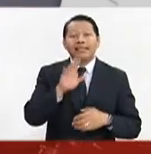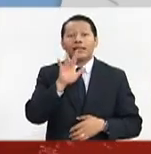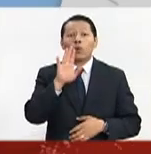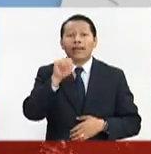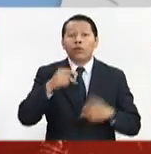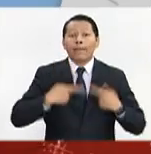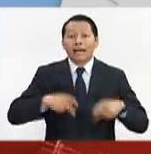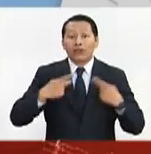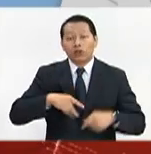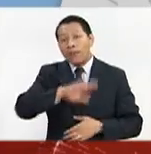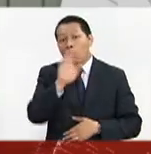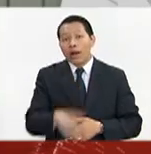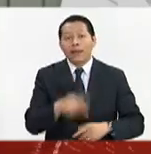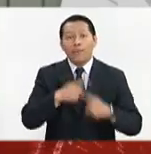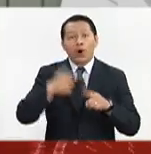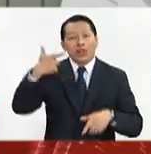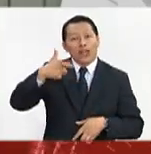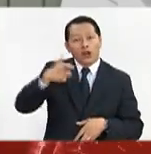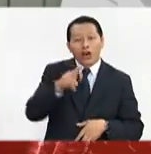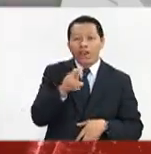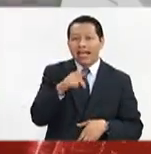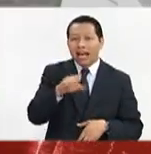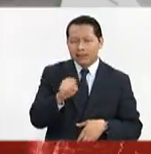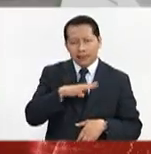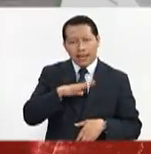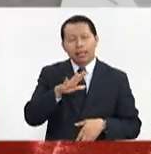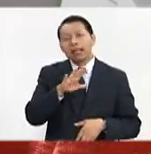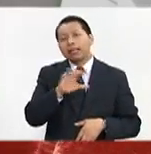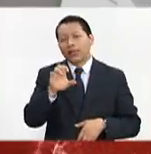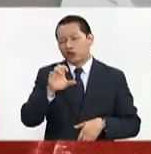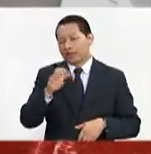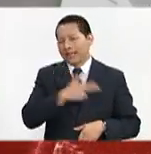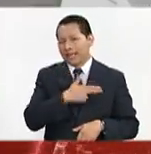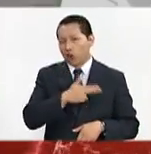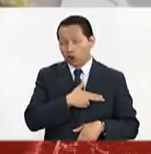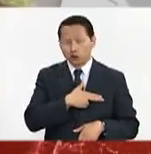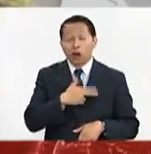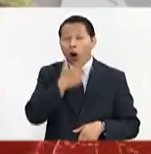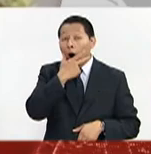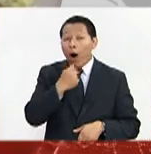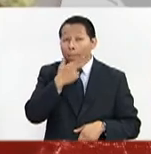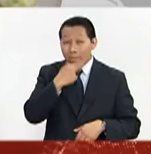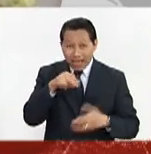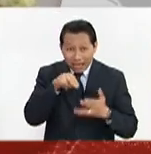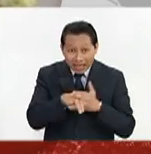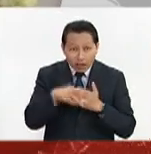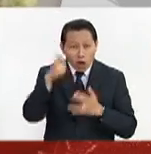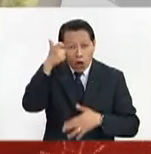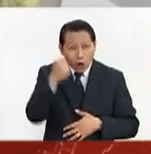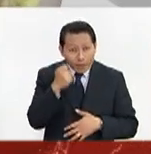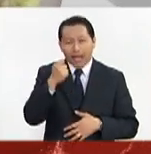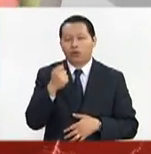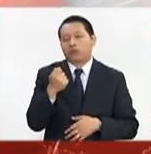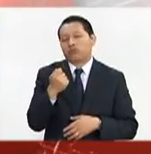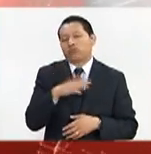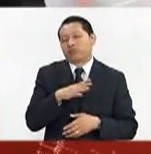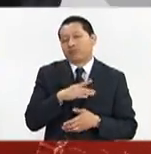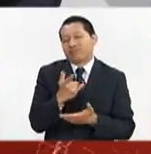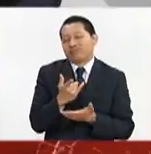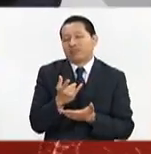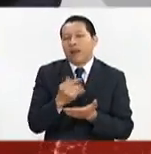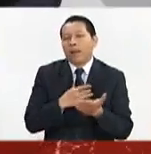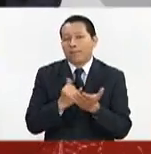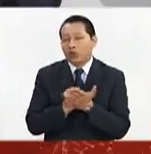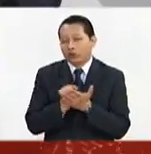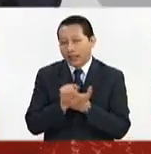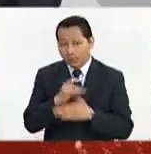de muertos por el tiroteo en Las Vegas. Hay más de 500 heridos. El asesino, un jubilado y apostador.